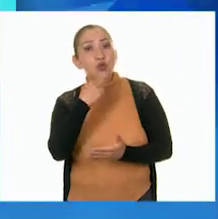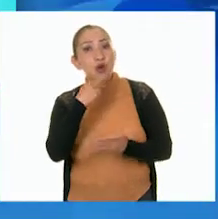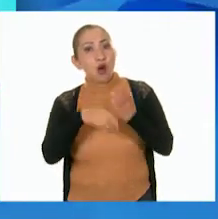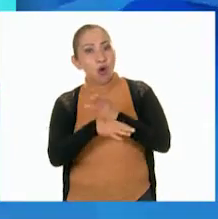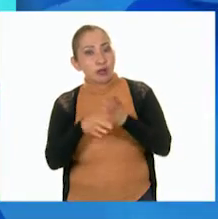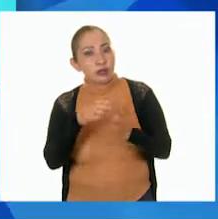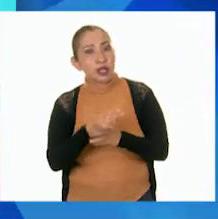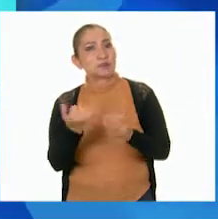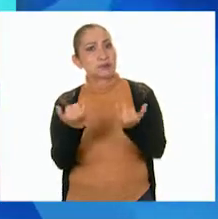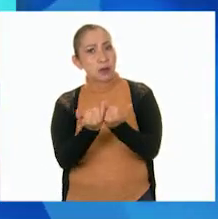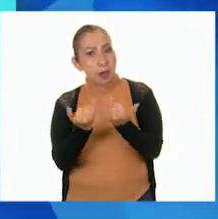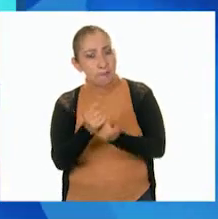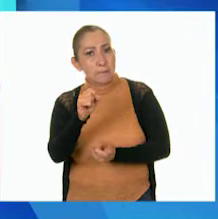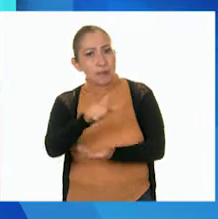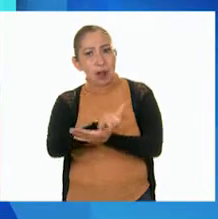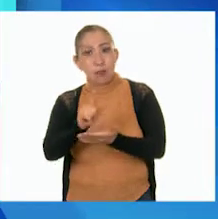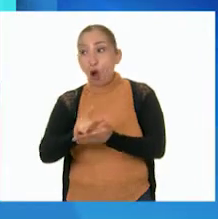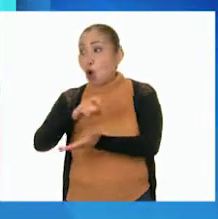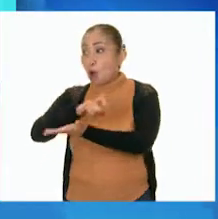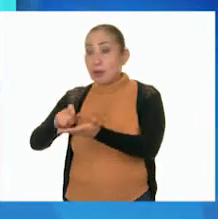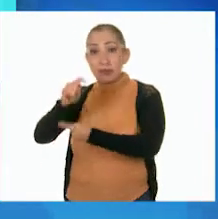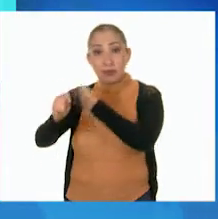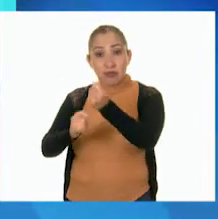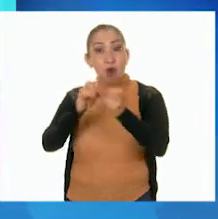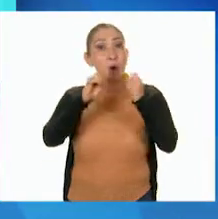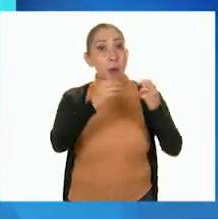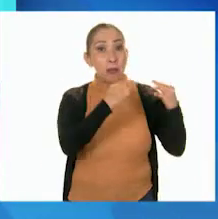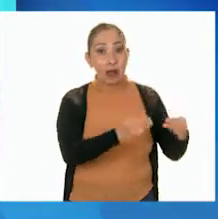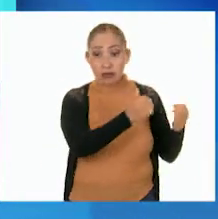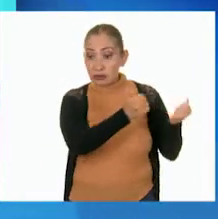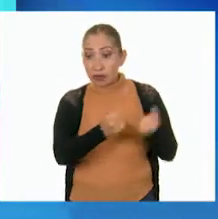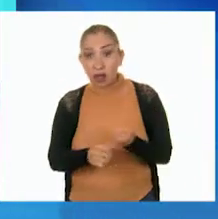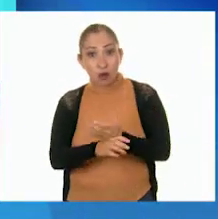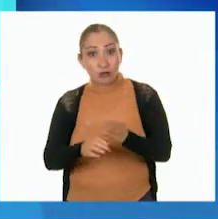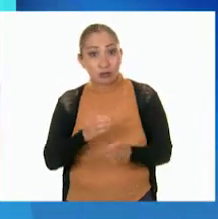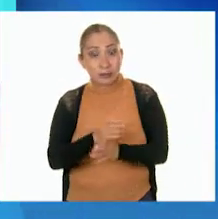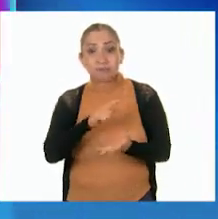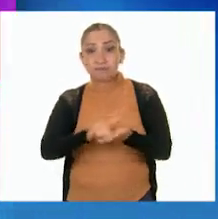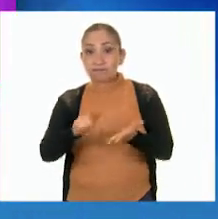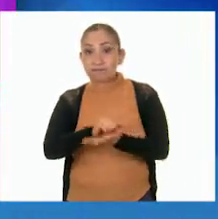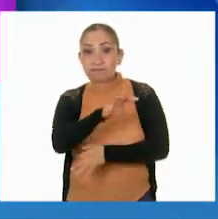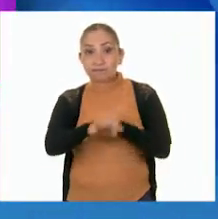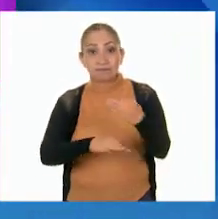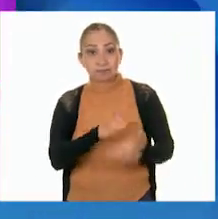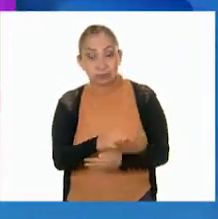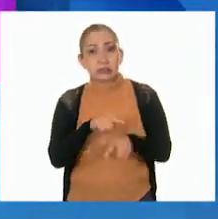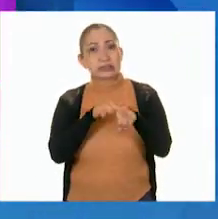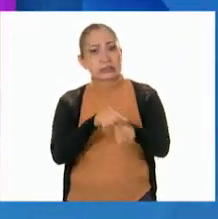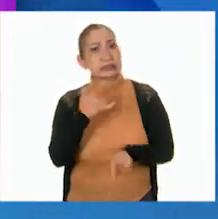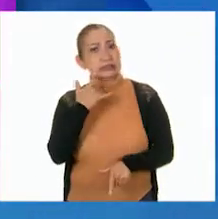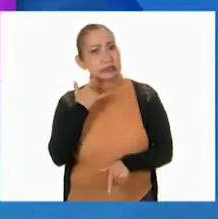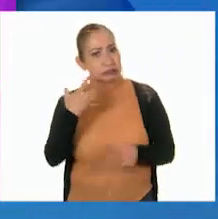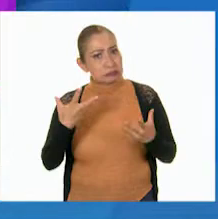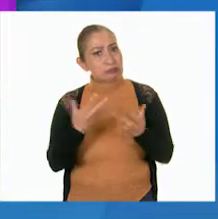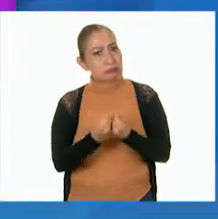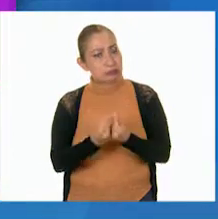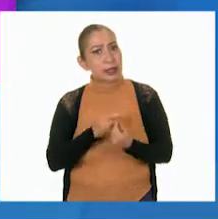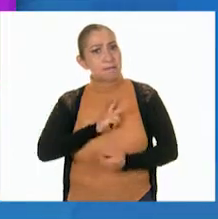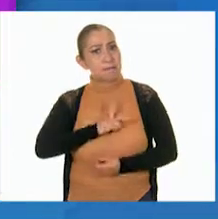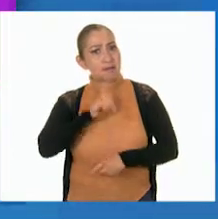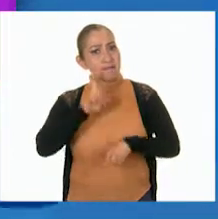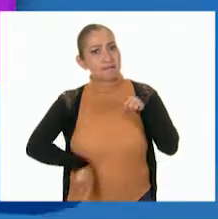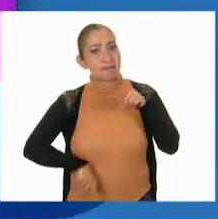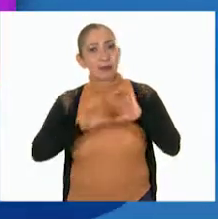más utilizas. También las cosas que compres en la tienda o en el supermercado. Sigamos luchando juntos contra este